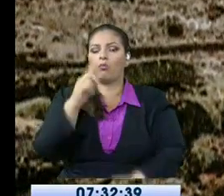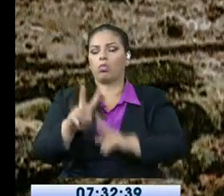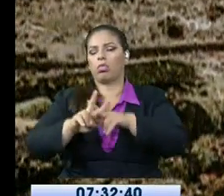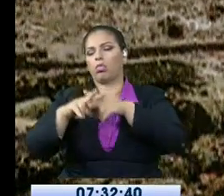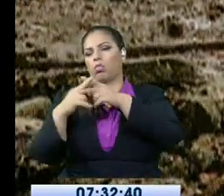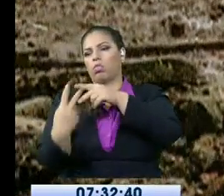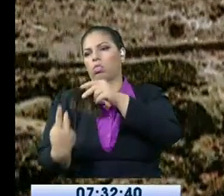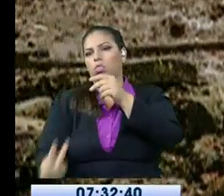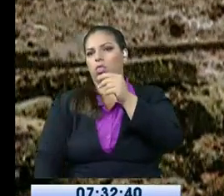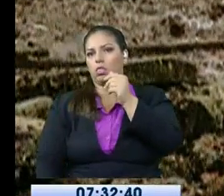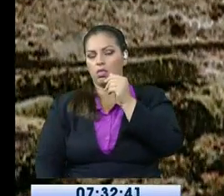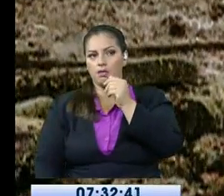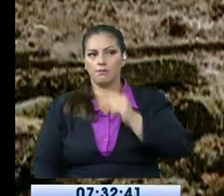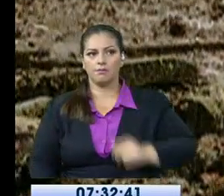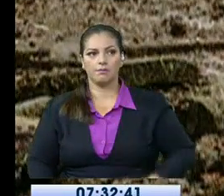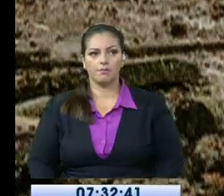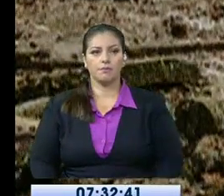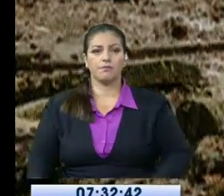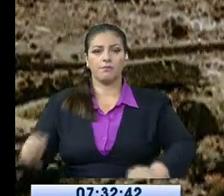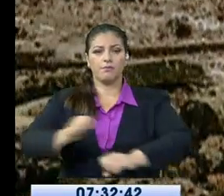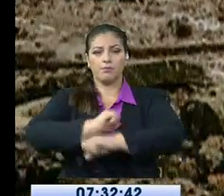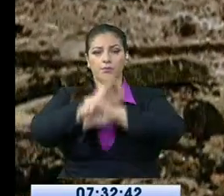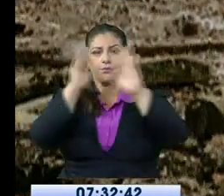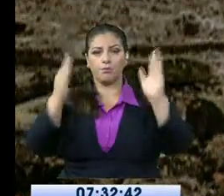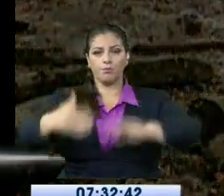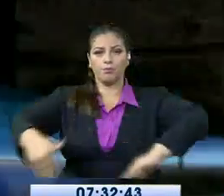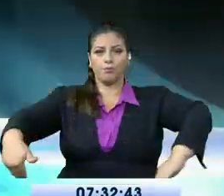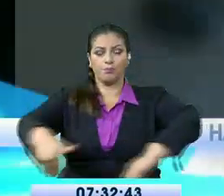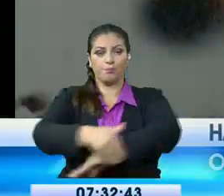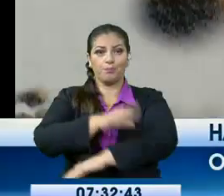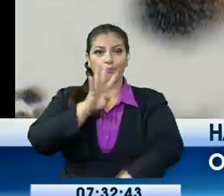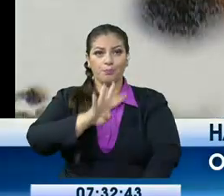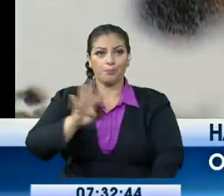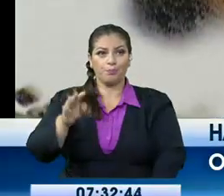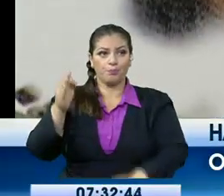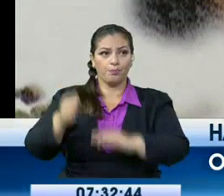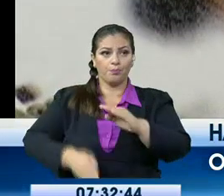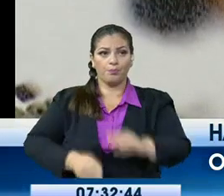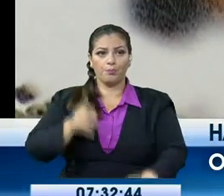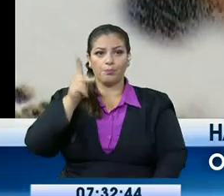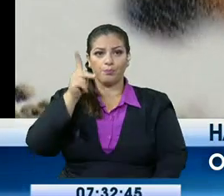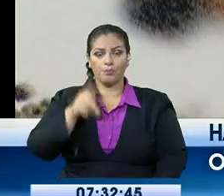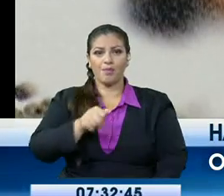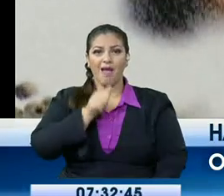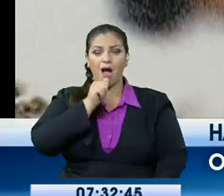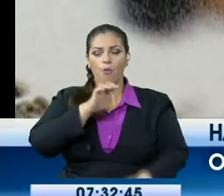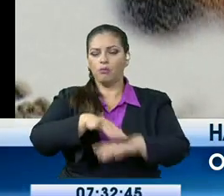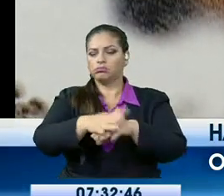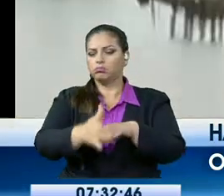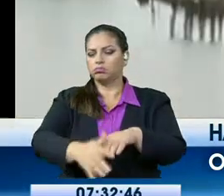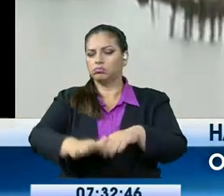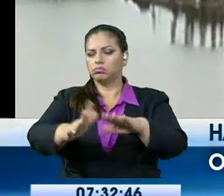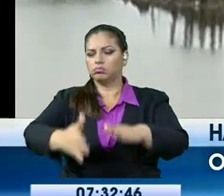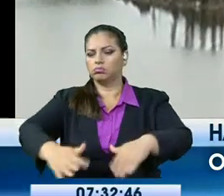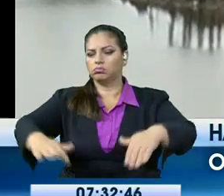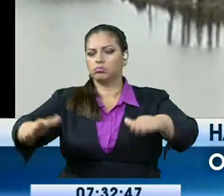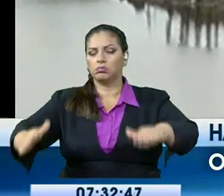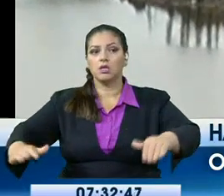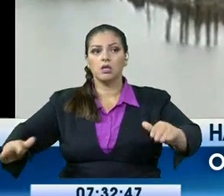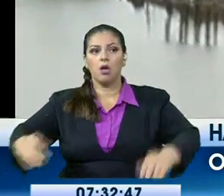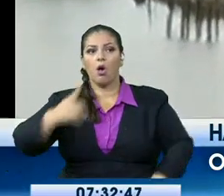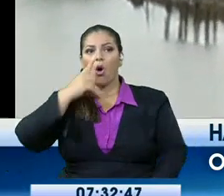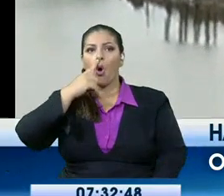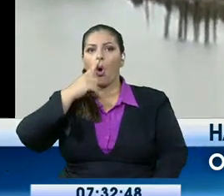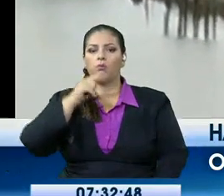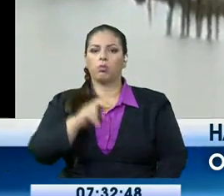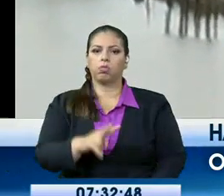Empezaba el día y los moradores de la 44 y la P en Guayaquil divisaban el cuerpo sin vida de un ciudadano, el cual pocas horas